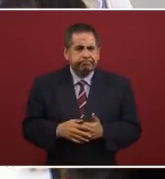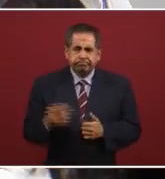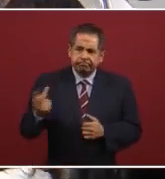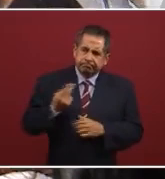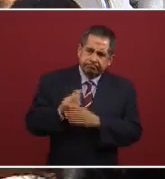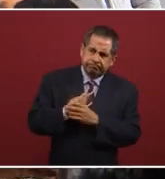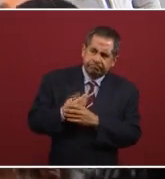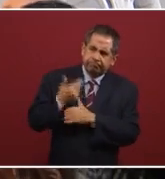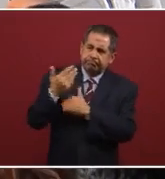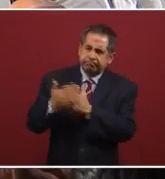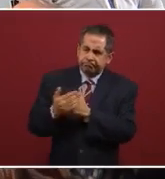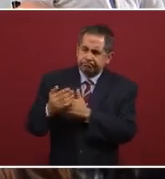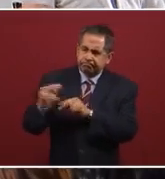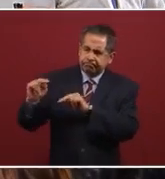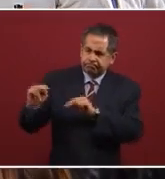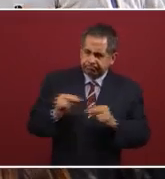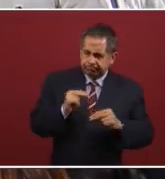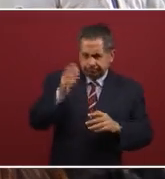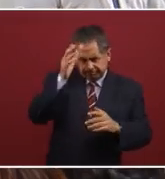un acuerdo